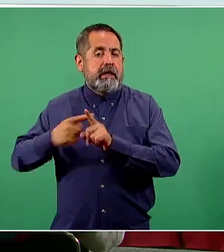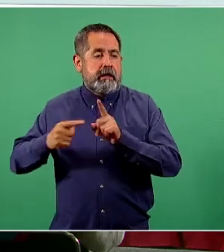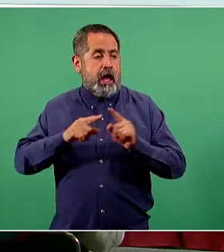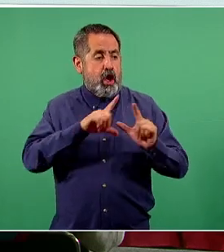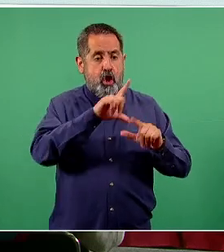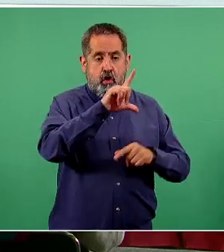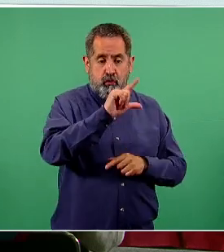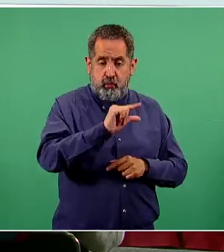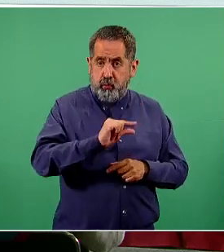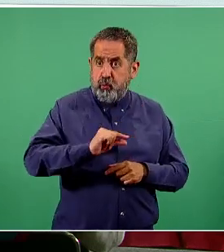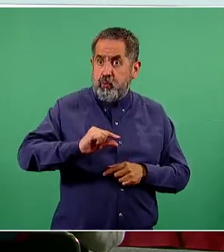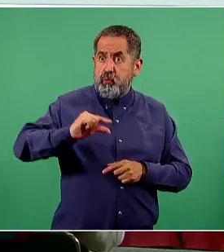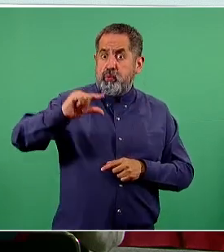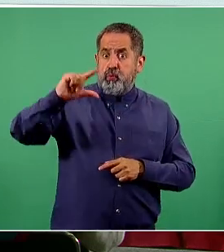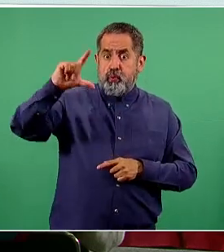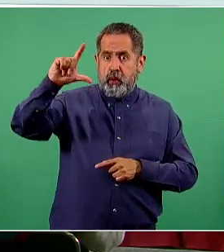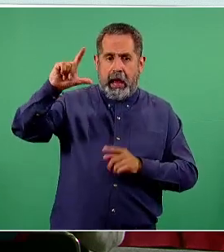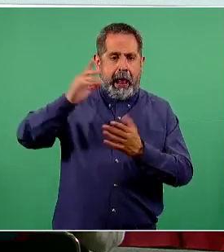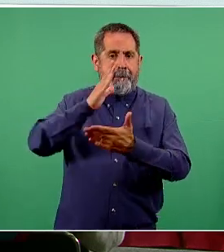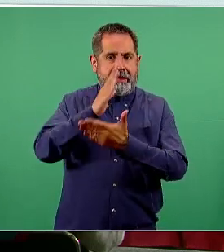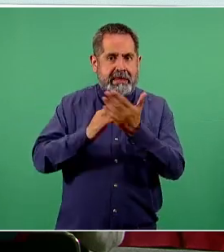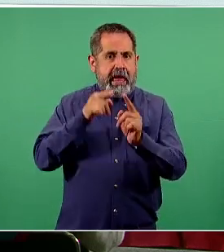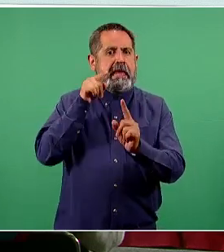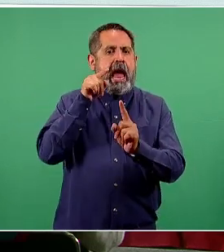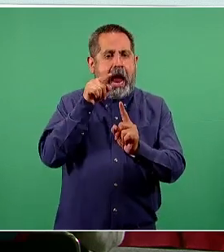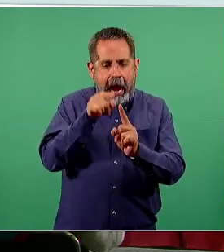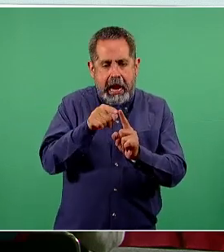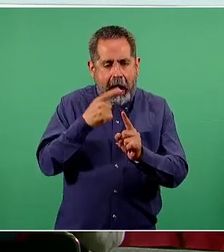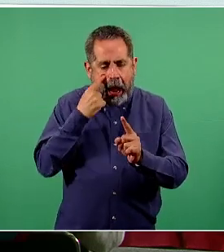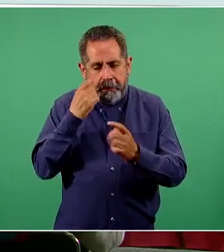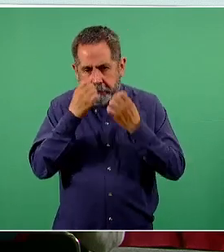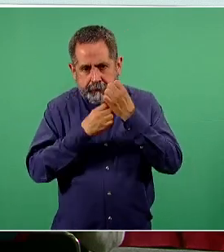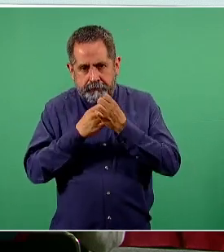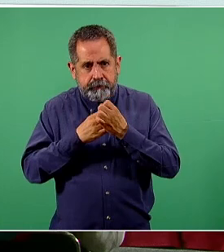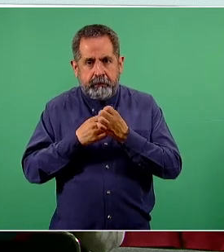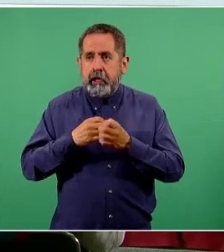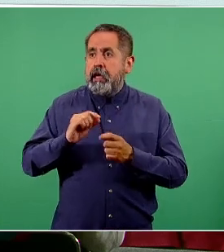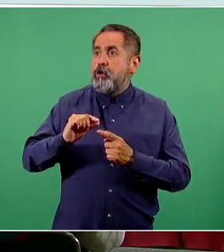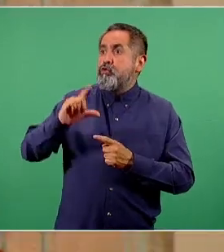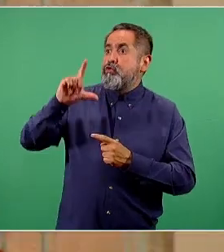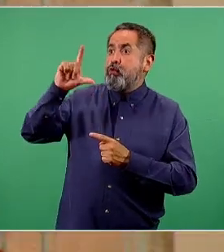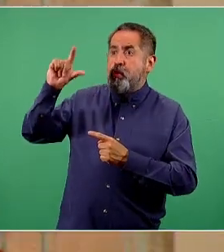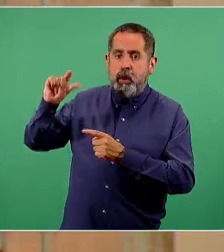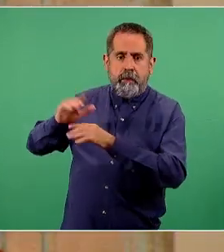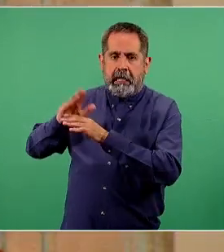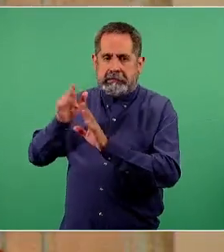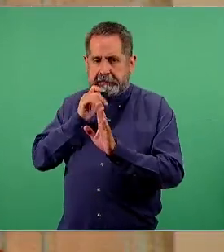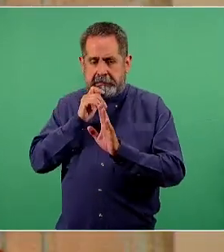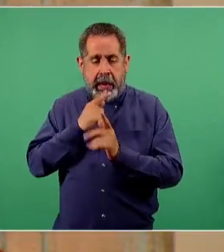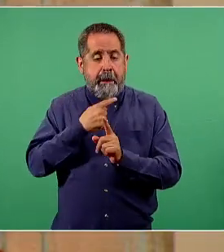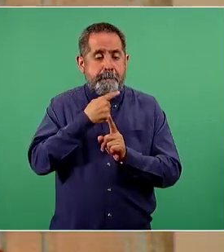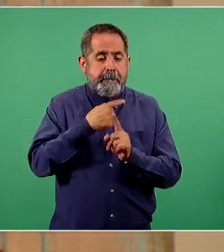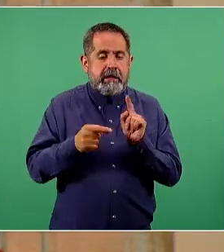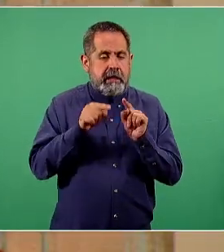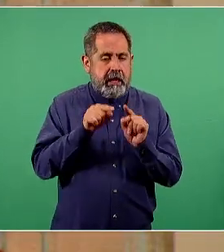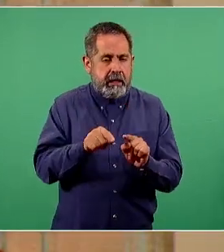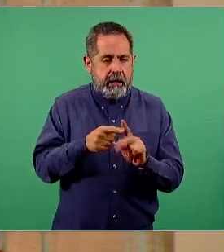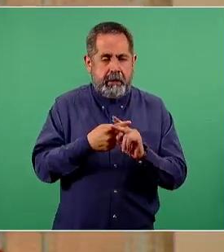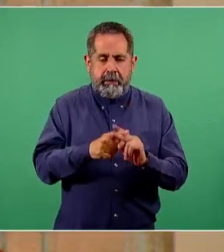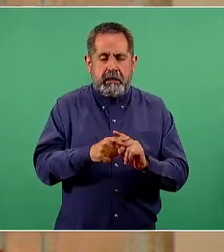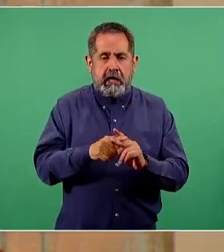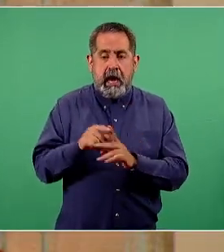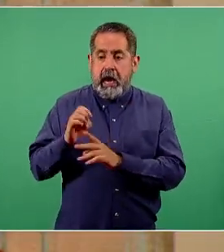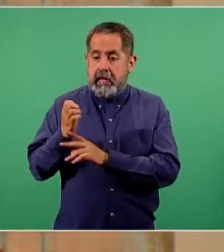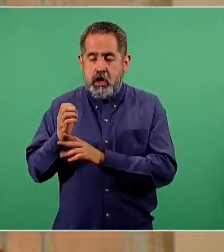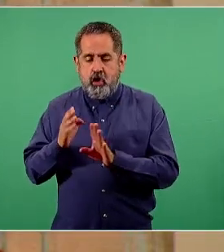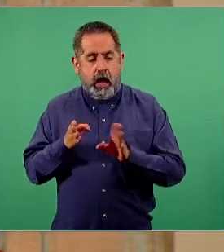segundo brote o de la segunda ola. No considera la segunda mitad, que fue a partir del mes de enero de